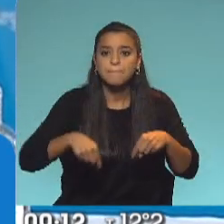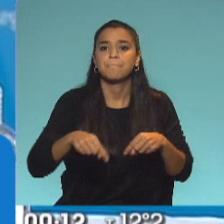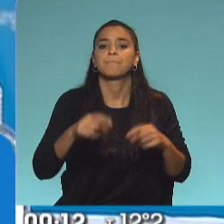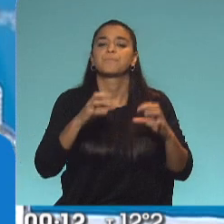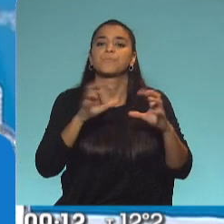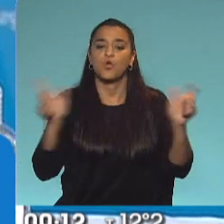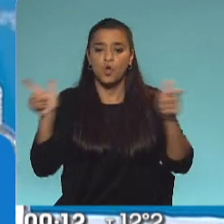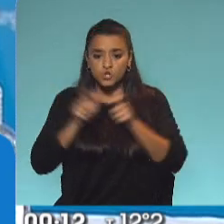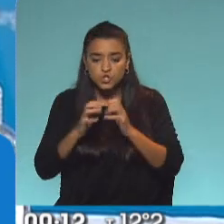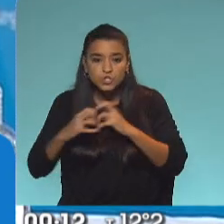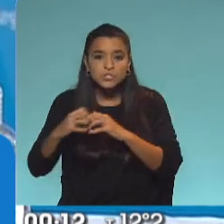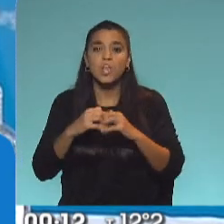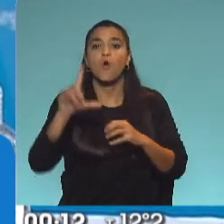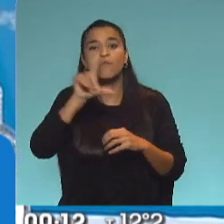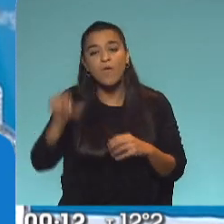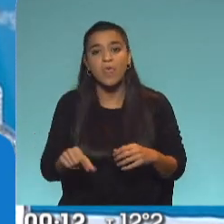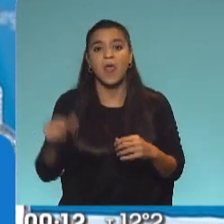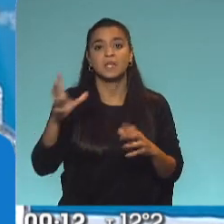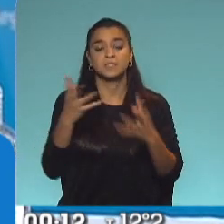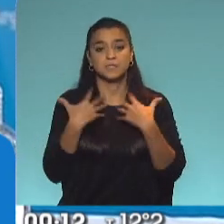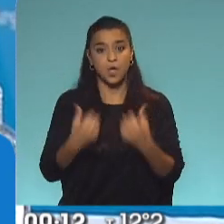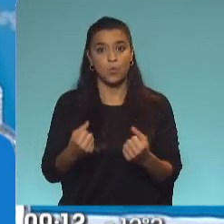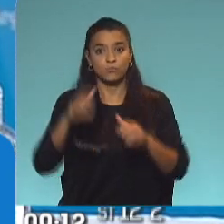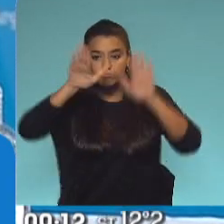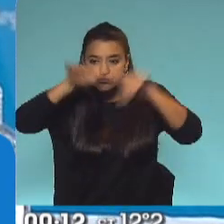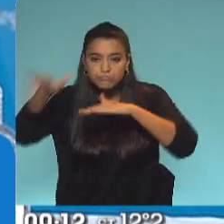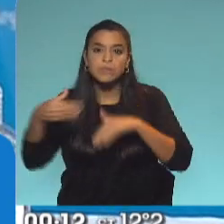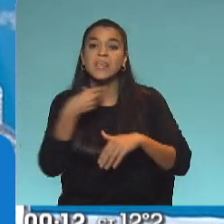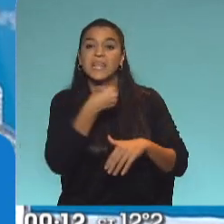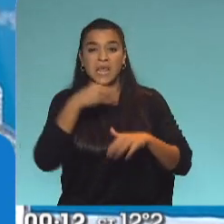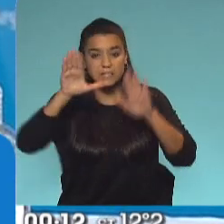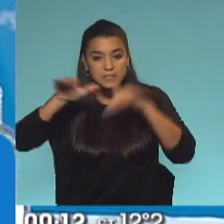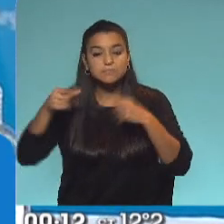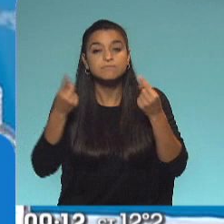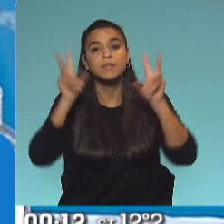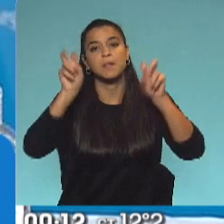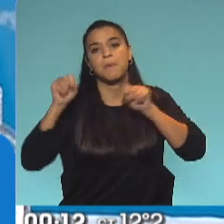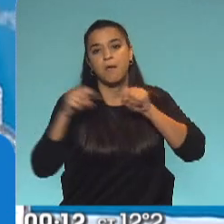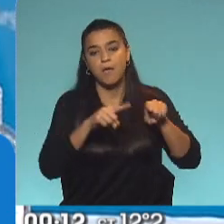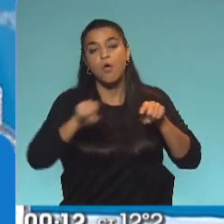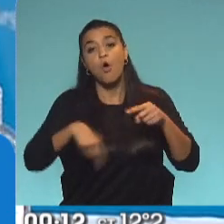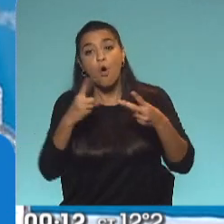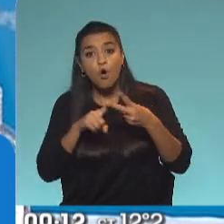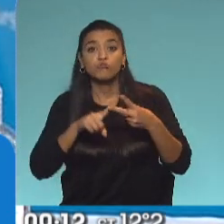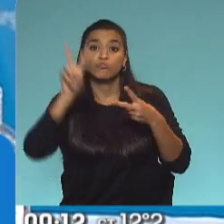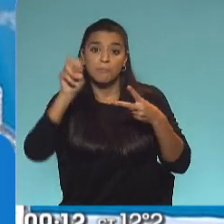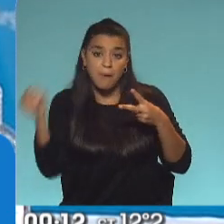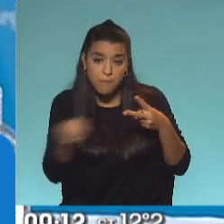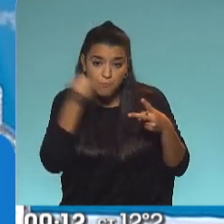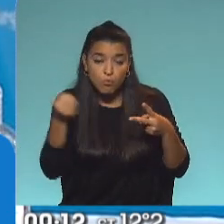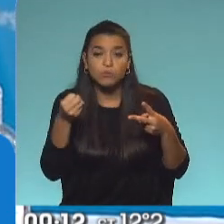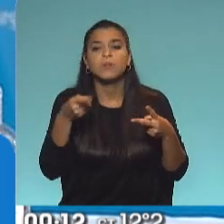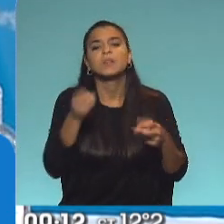consejo federal de salud que convocó el ministro de salud el doctor ginés gonzález garcía es este y el otro gran tema es